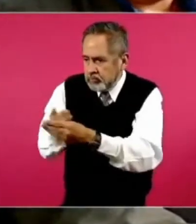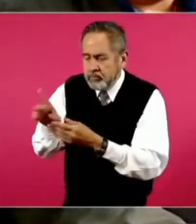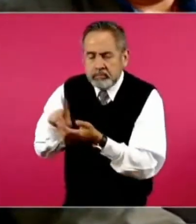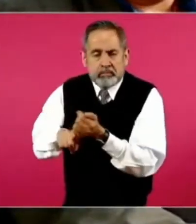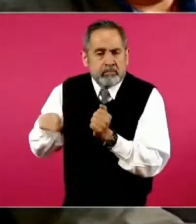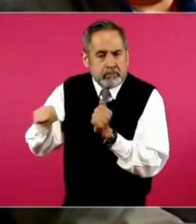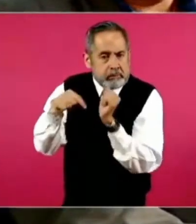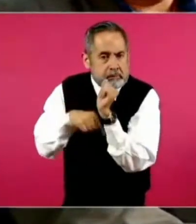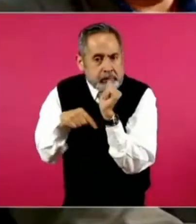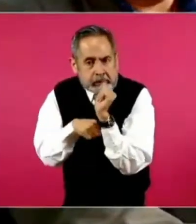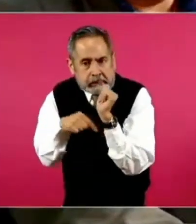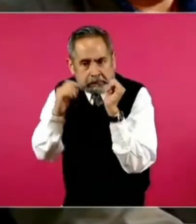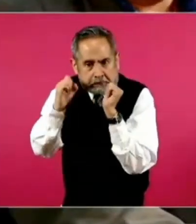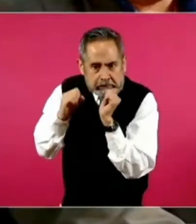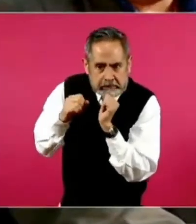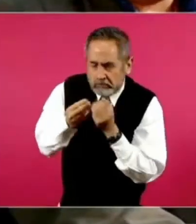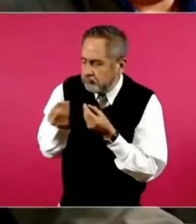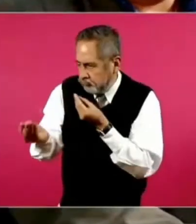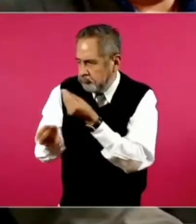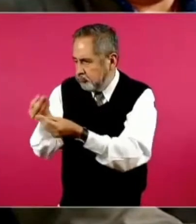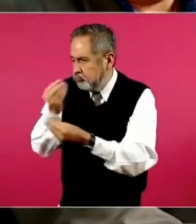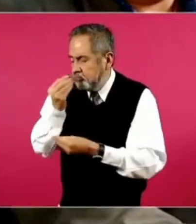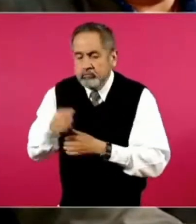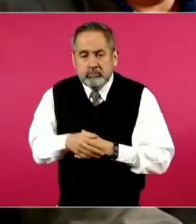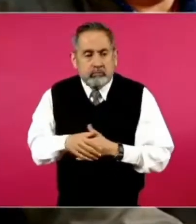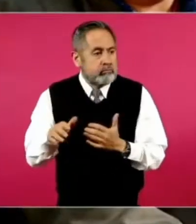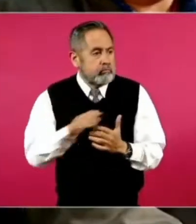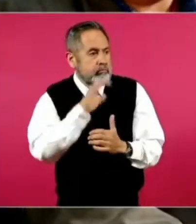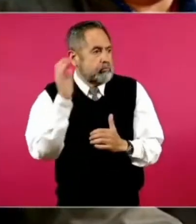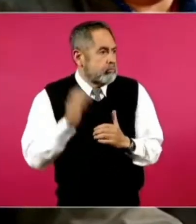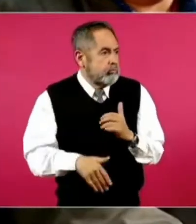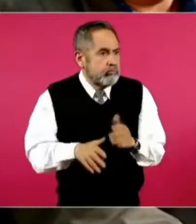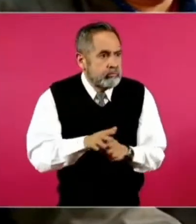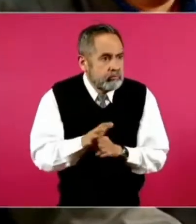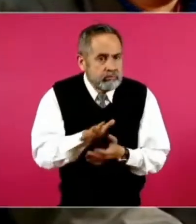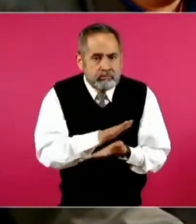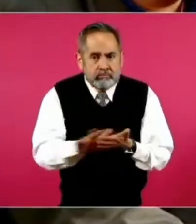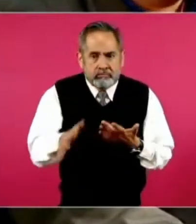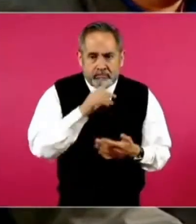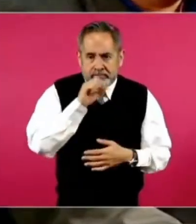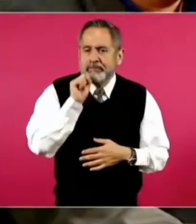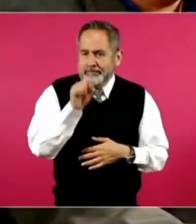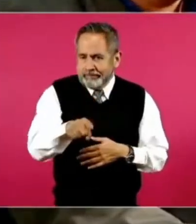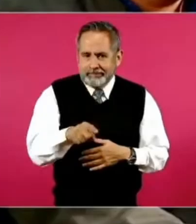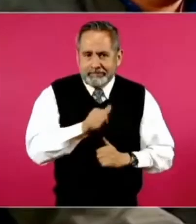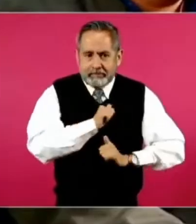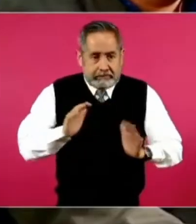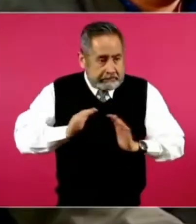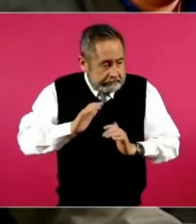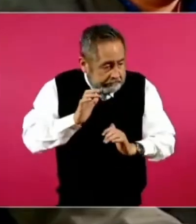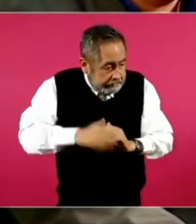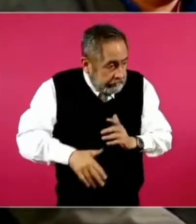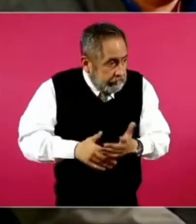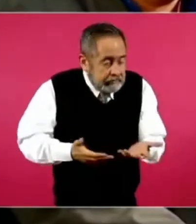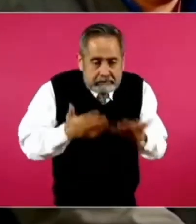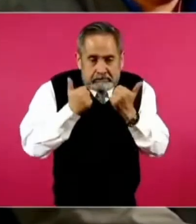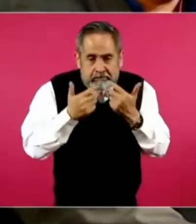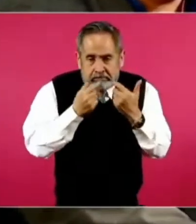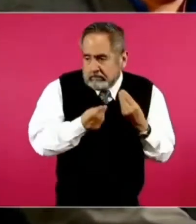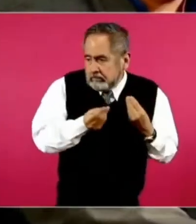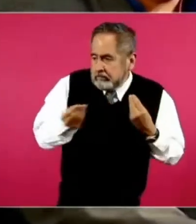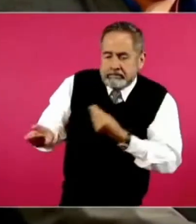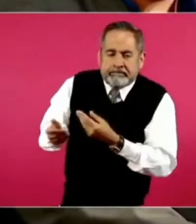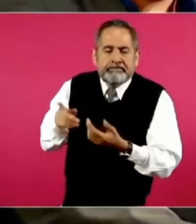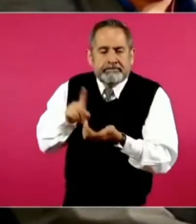estaban refugiando. Después también se les acabó el abasto a los integrantes del ejército y es